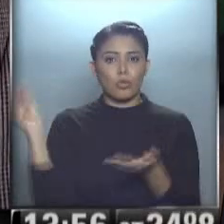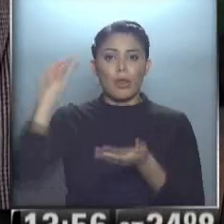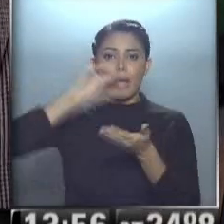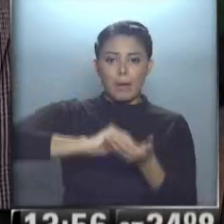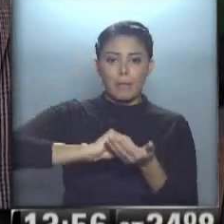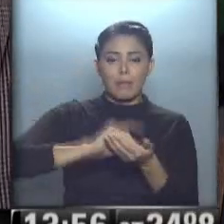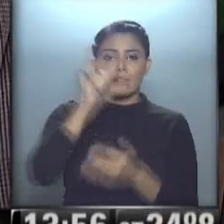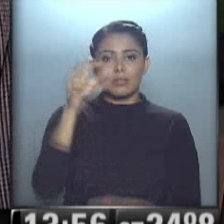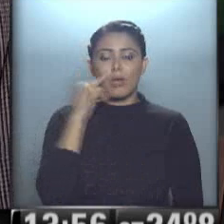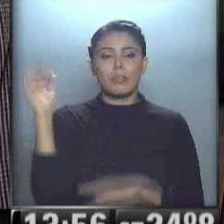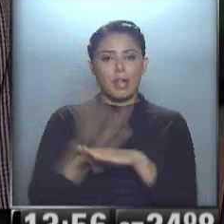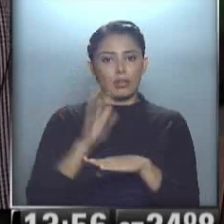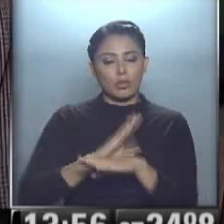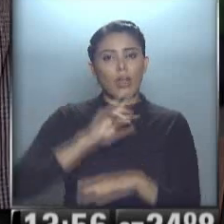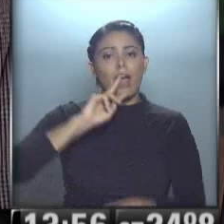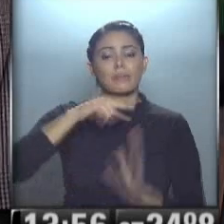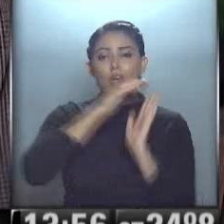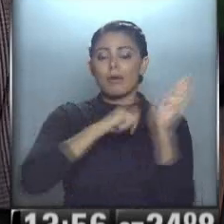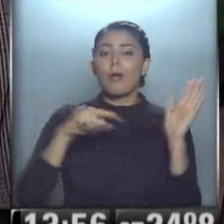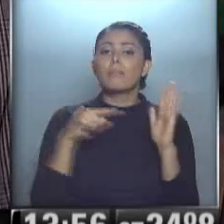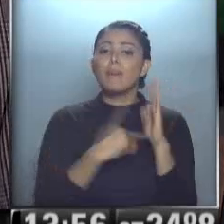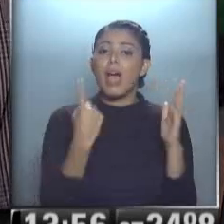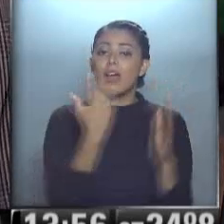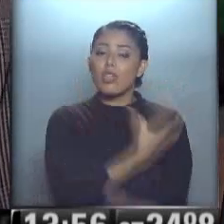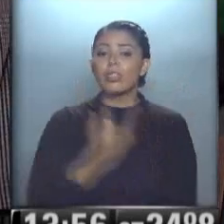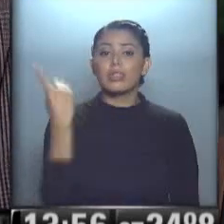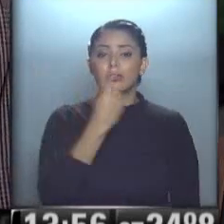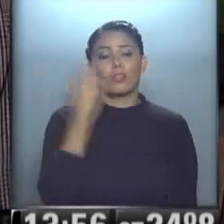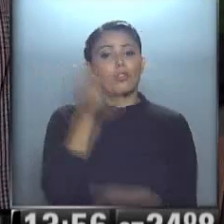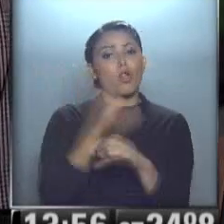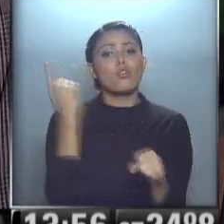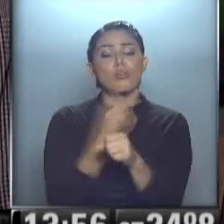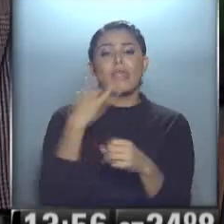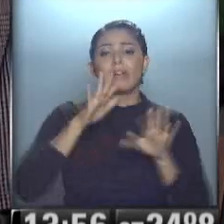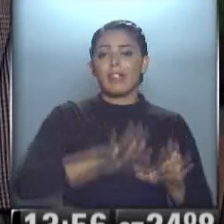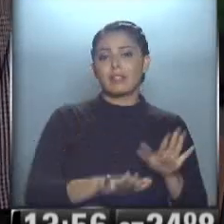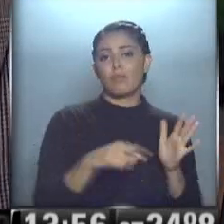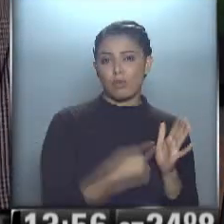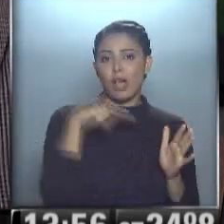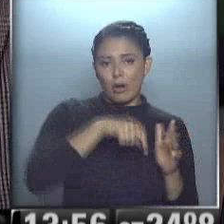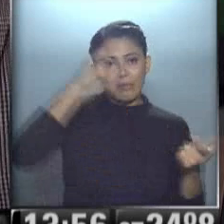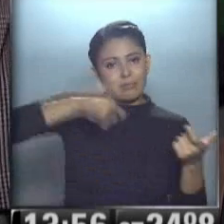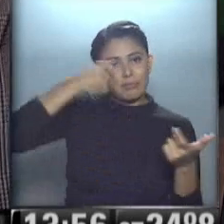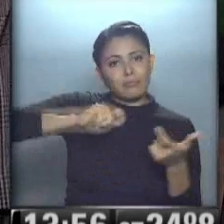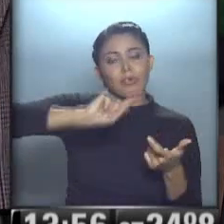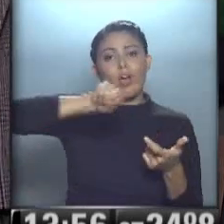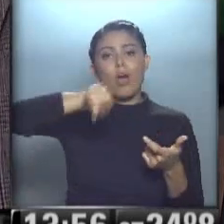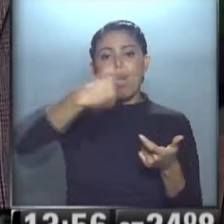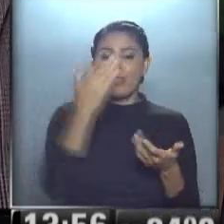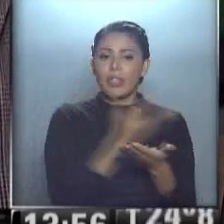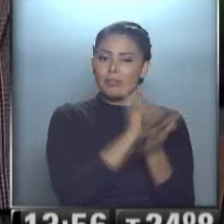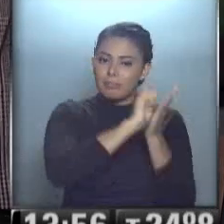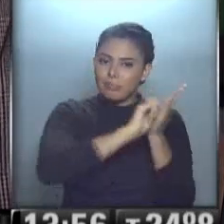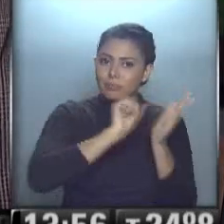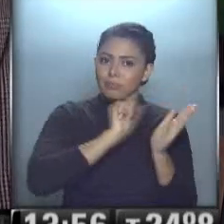además el actor Eduardo Blanco. No pudo hacer lo mismo Juan José Campanella, que tuvo que quedarse en Buenos Aires porque está dirigiendo su propia obra, escrita además por